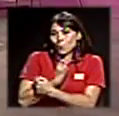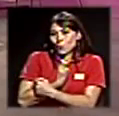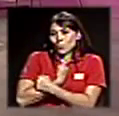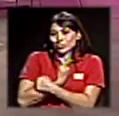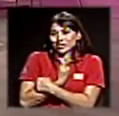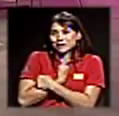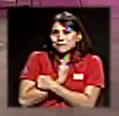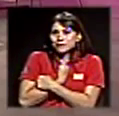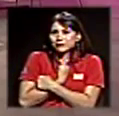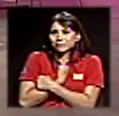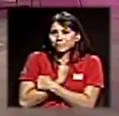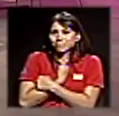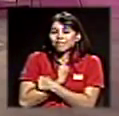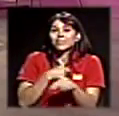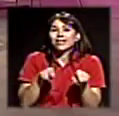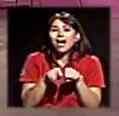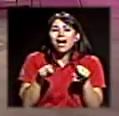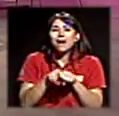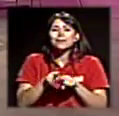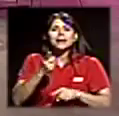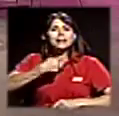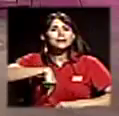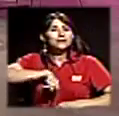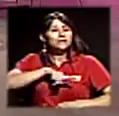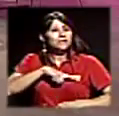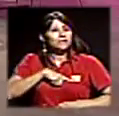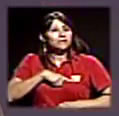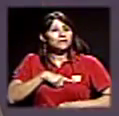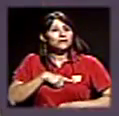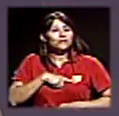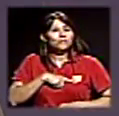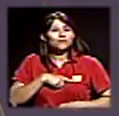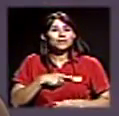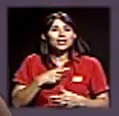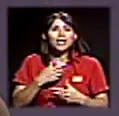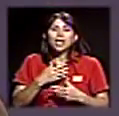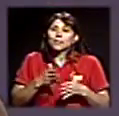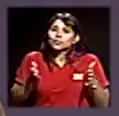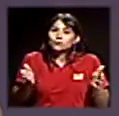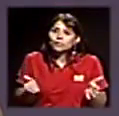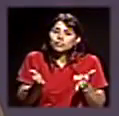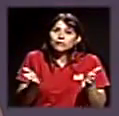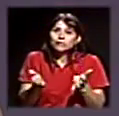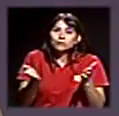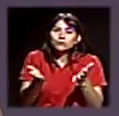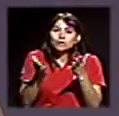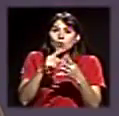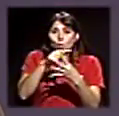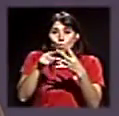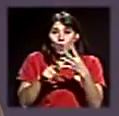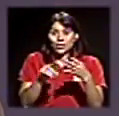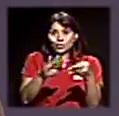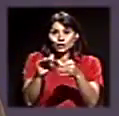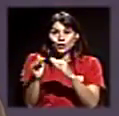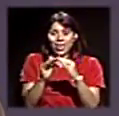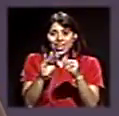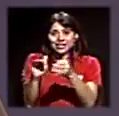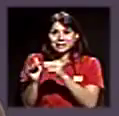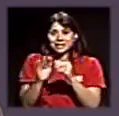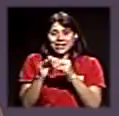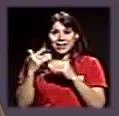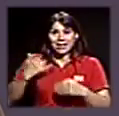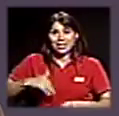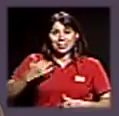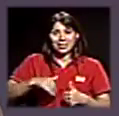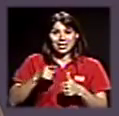Y hemos también sido de inspiración en 4 ciudades en la Argentina, que es increíble,